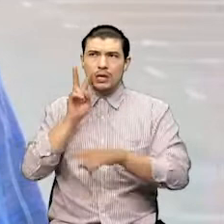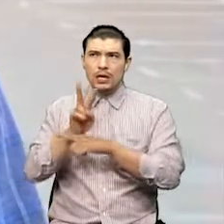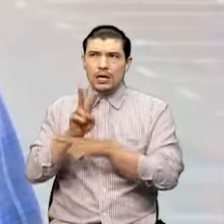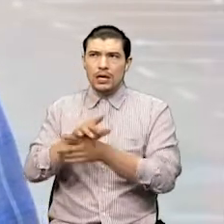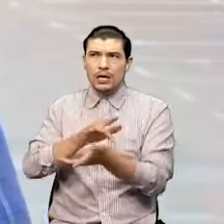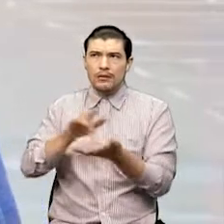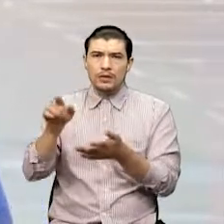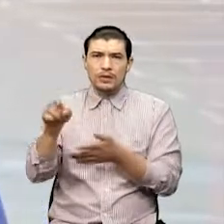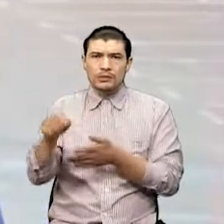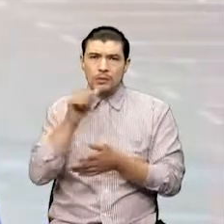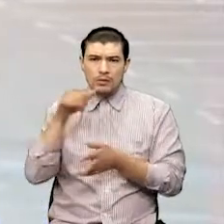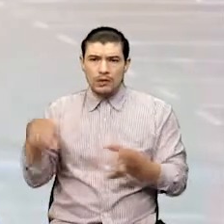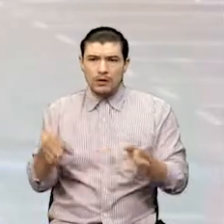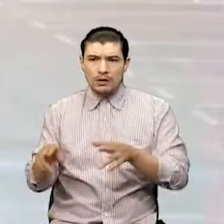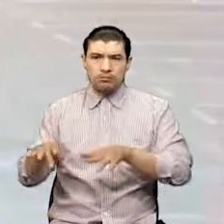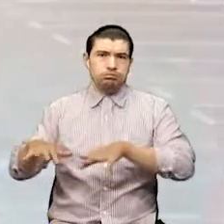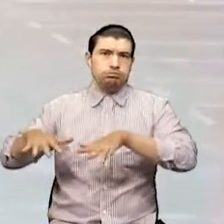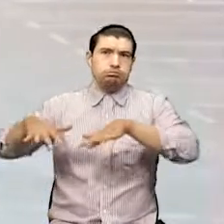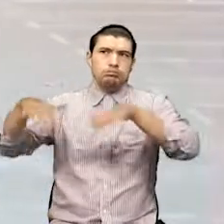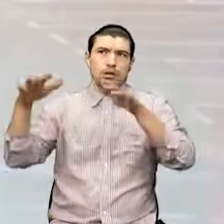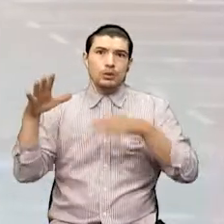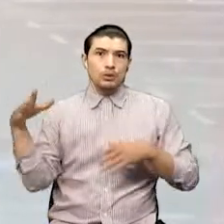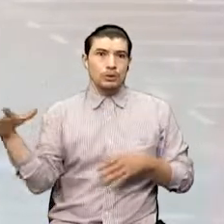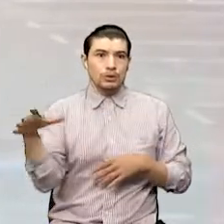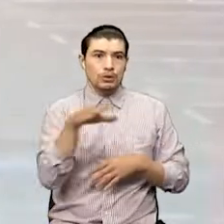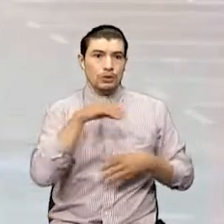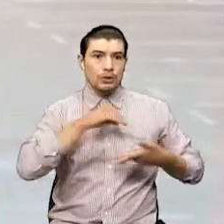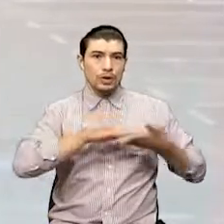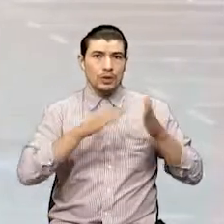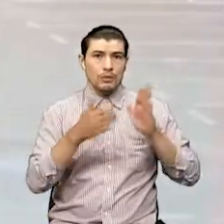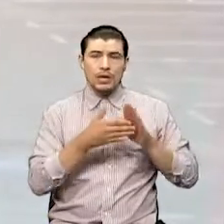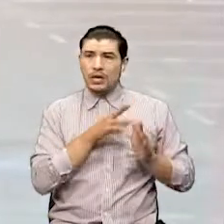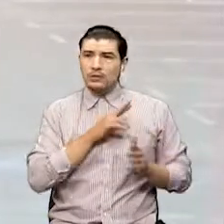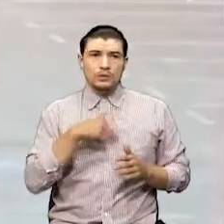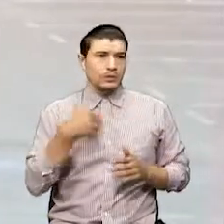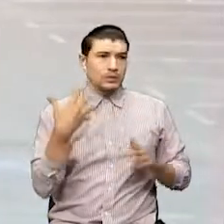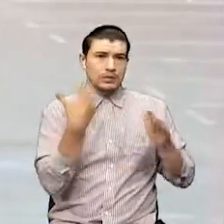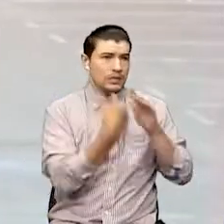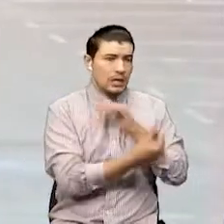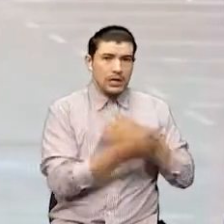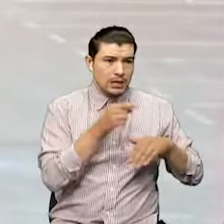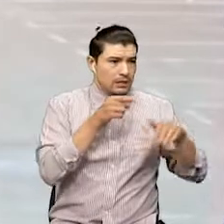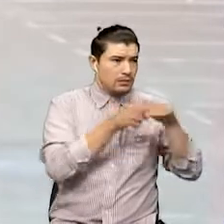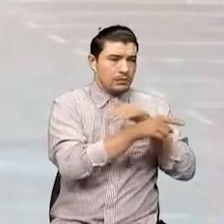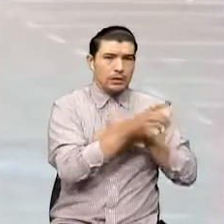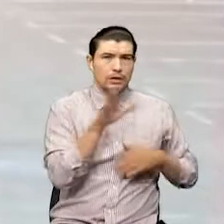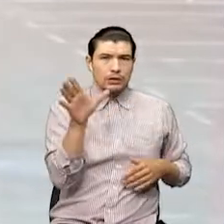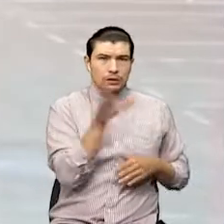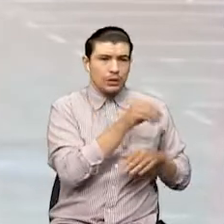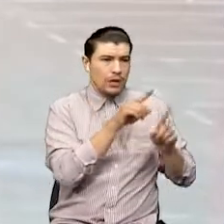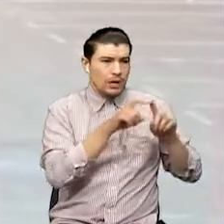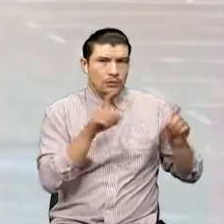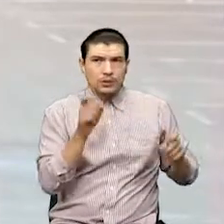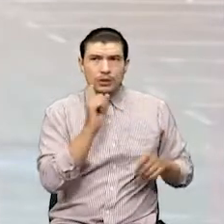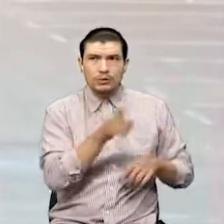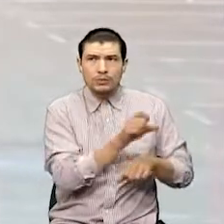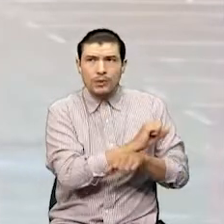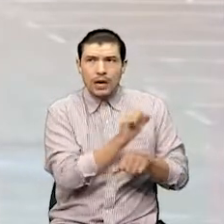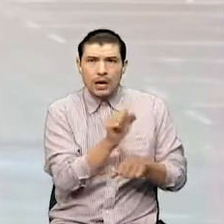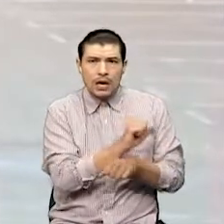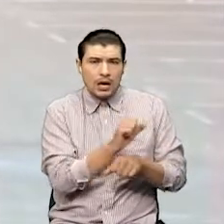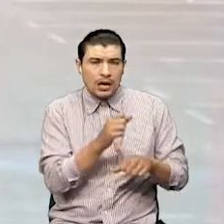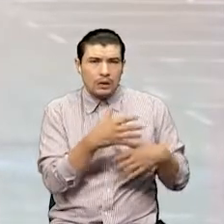demasiado crecida, que se iba a desbordar. Entonces todos los habitantes del barrio salimos y evacuamos y sacamos todos los carros de ahí del barrio, porque hace